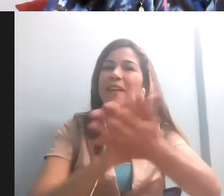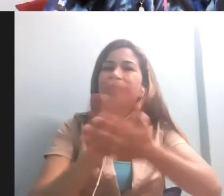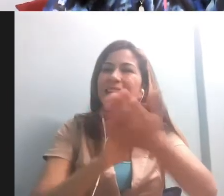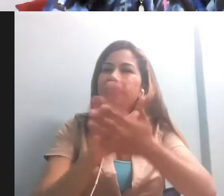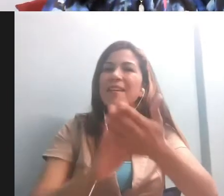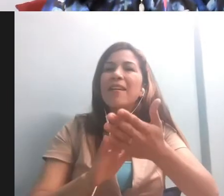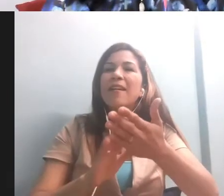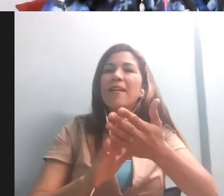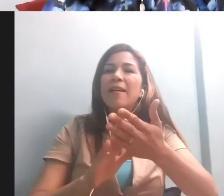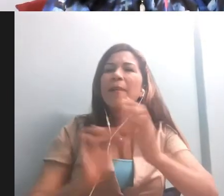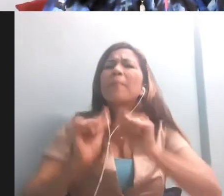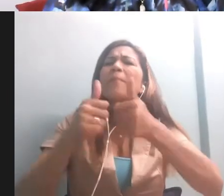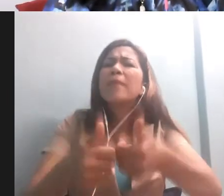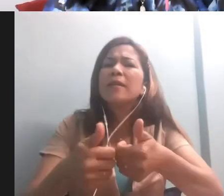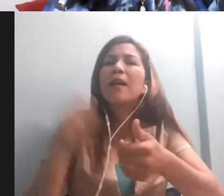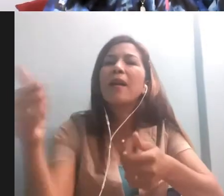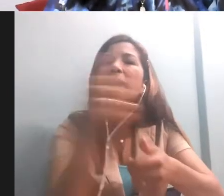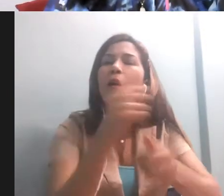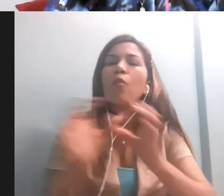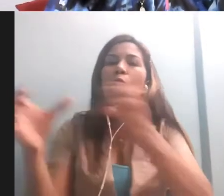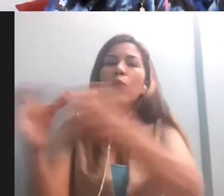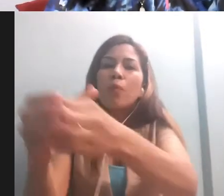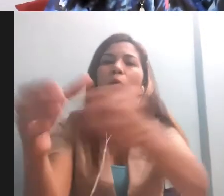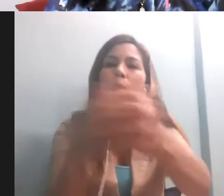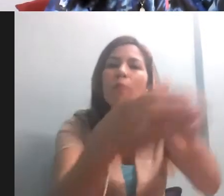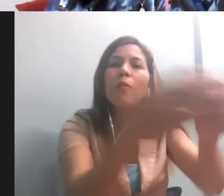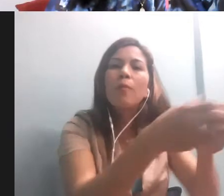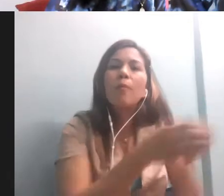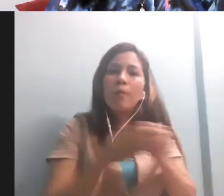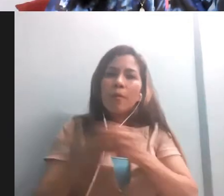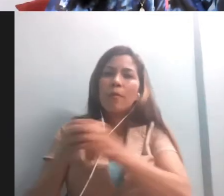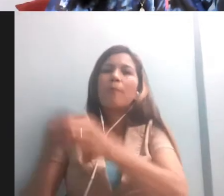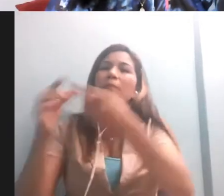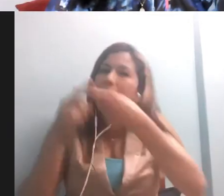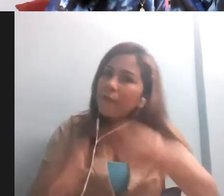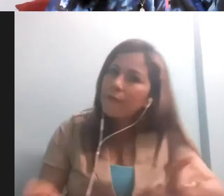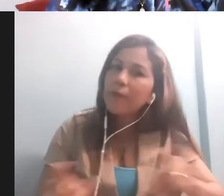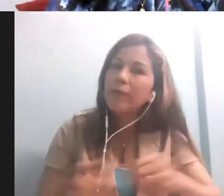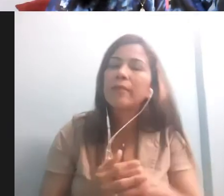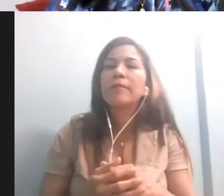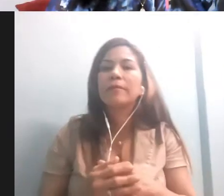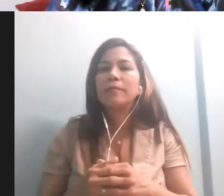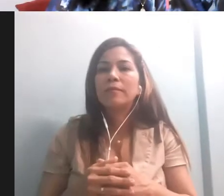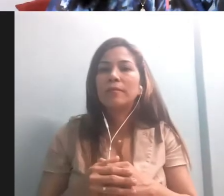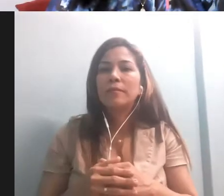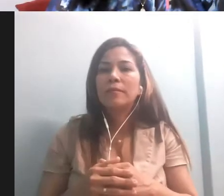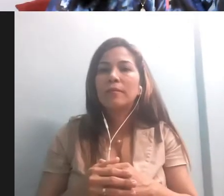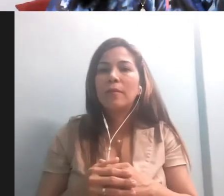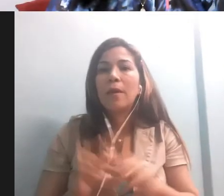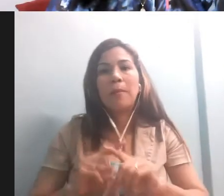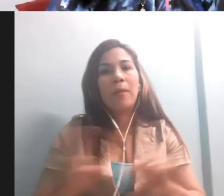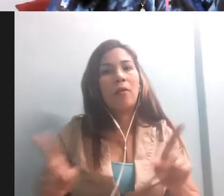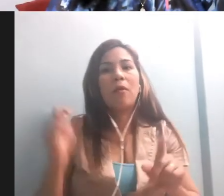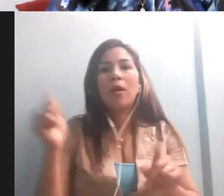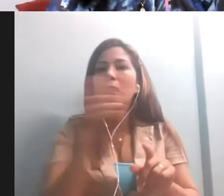de las necesidades que tiene cierto grupo en una región. Entonces, ellos, pues, de manera arbitraria, empiezan